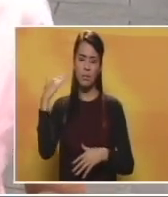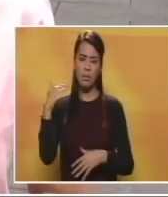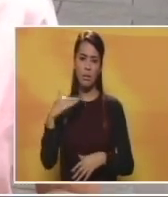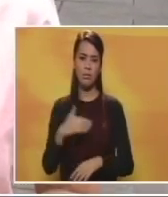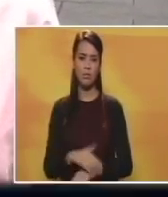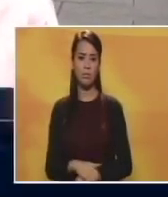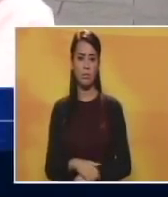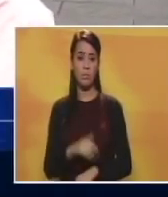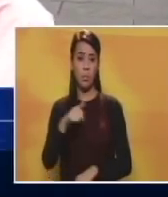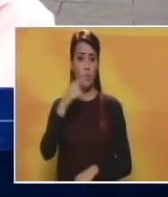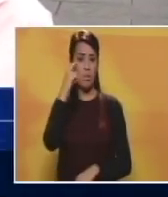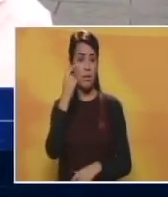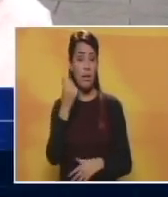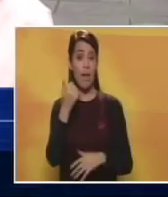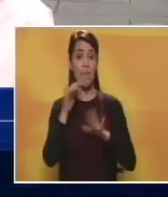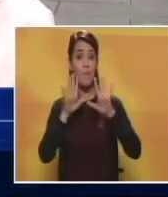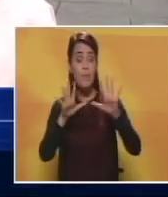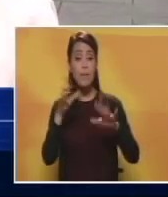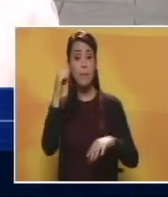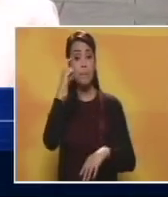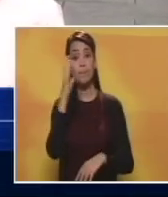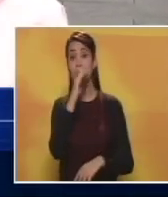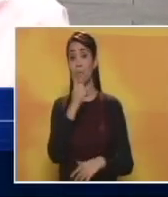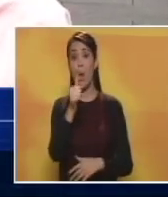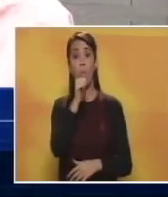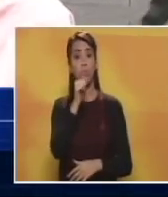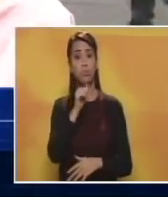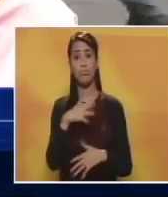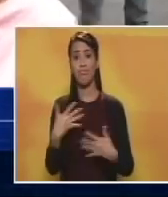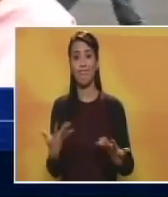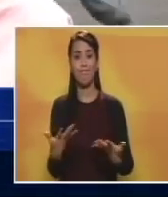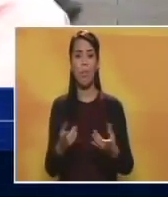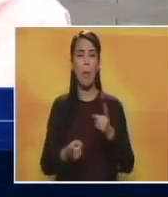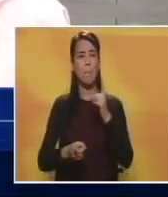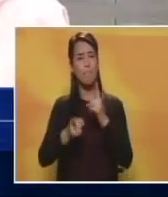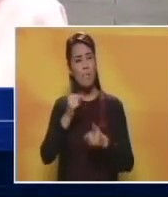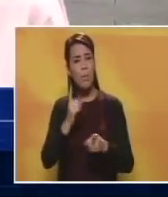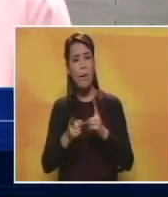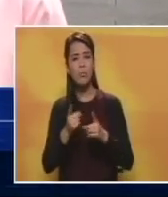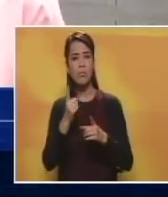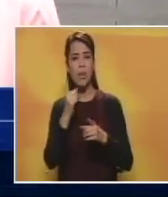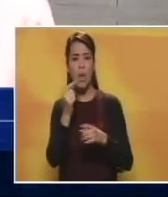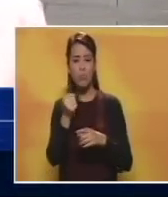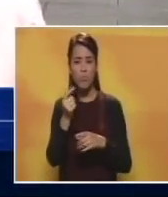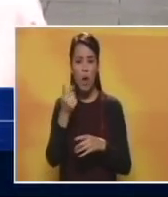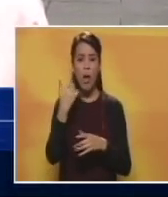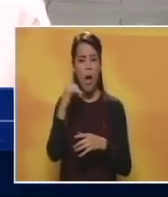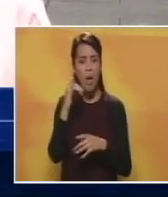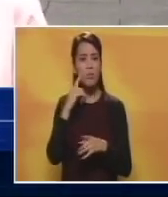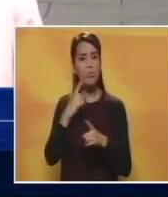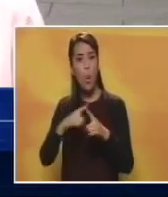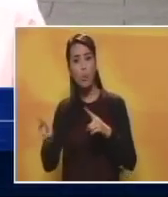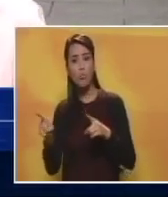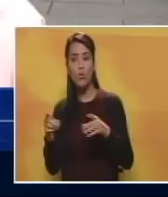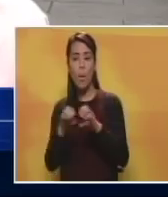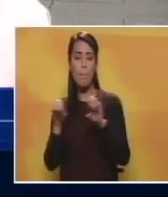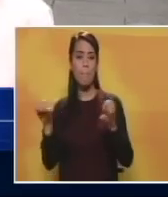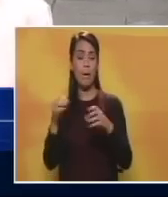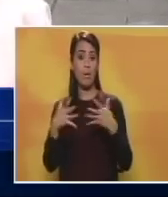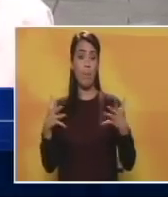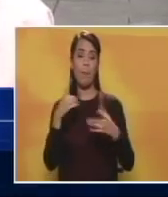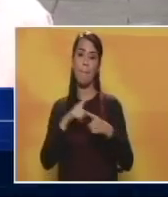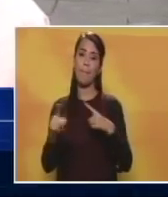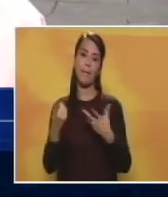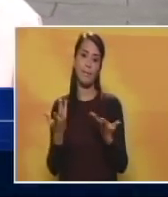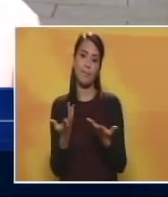ya con el día de hoy 10 días sin agua. Llega intermitentemente a otras zonas de los Palos Grandes, pero nunca terminamos